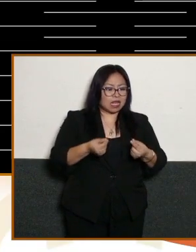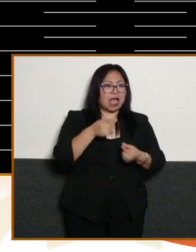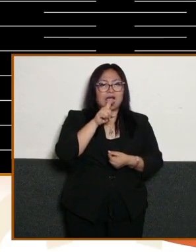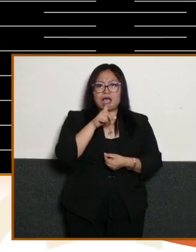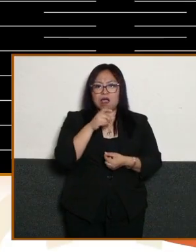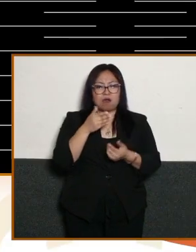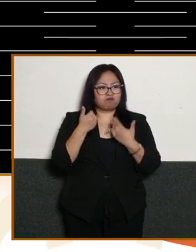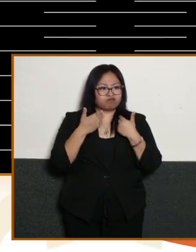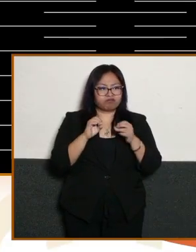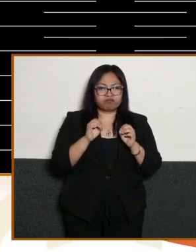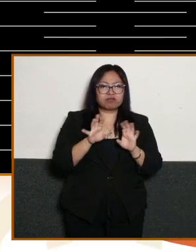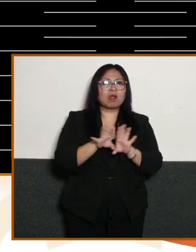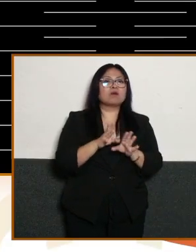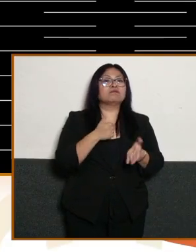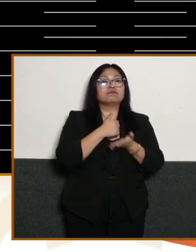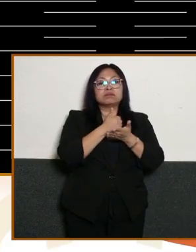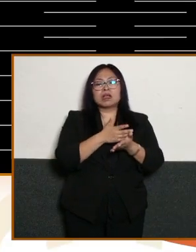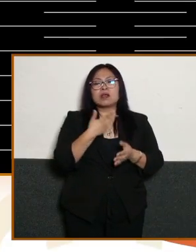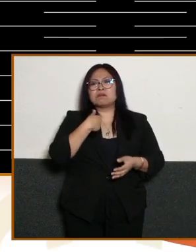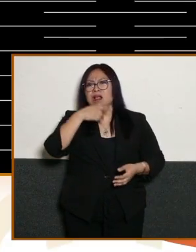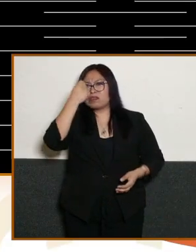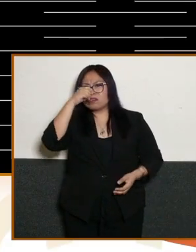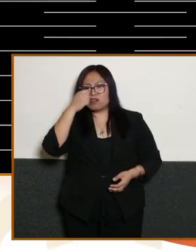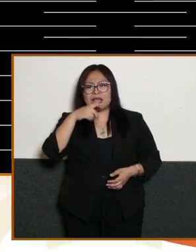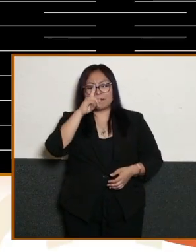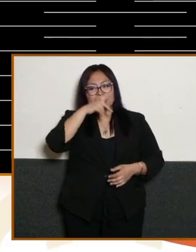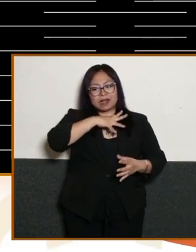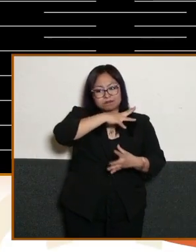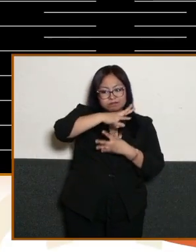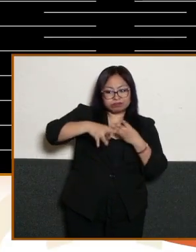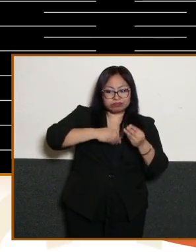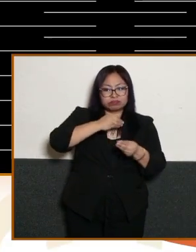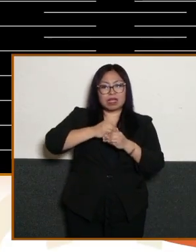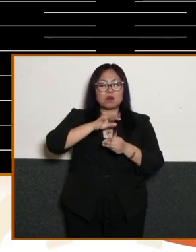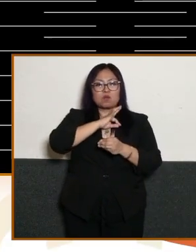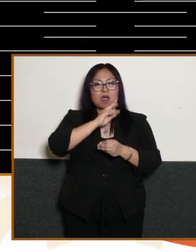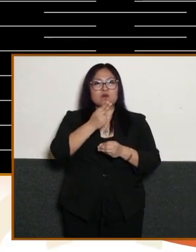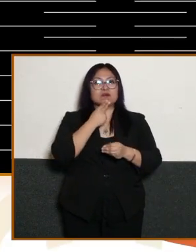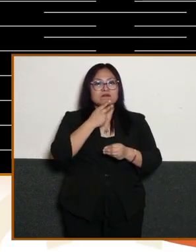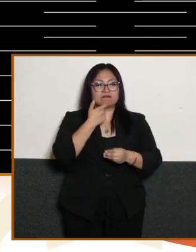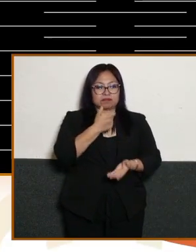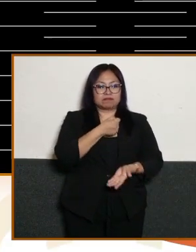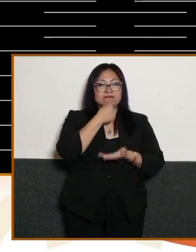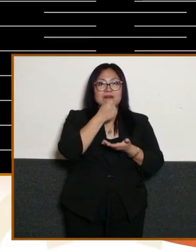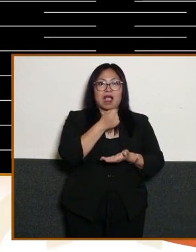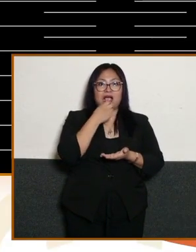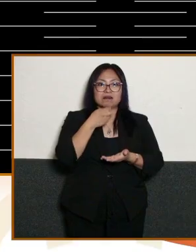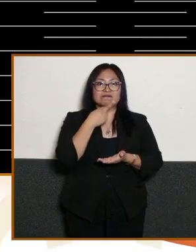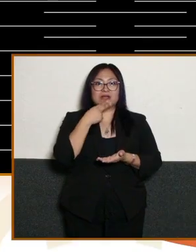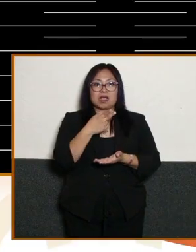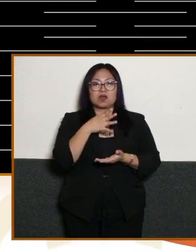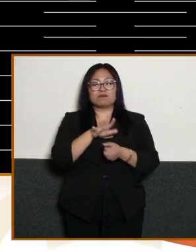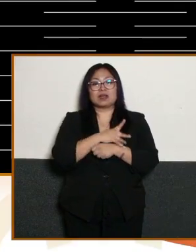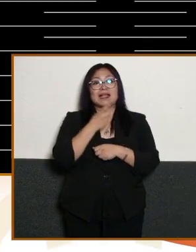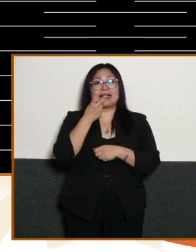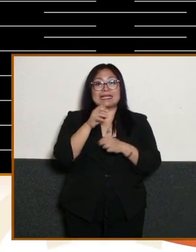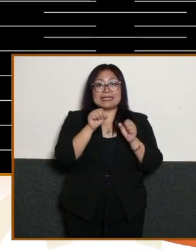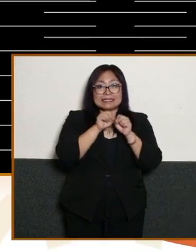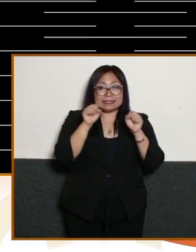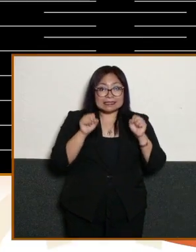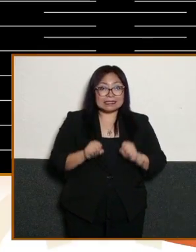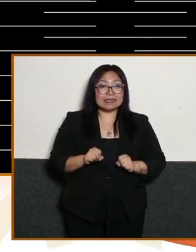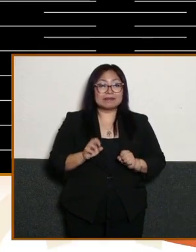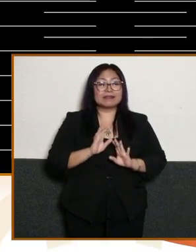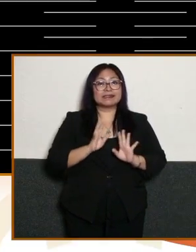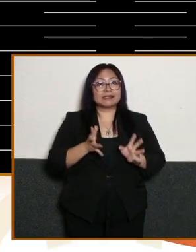para aplicar teoría de economía circular y optimizar mis recursos? Porque estos sistemas